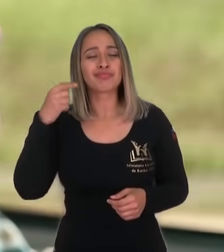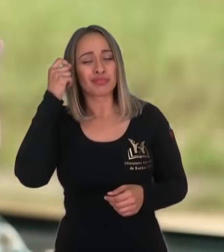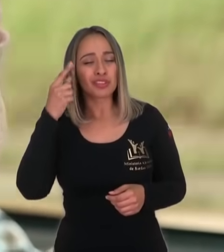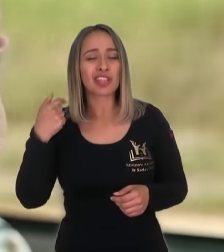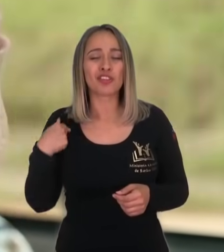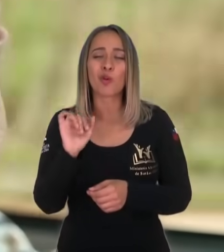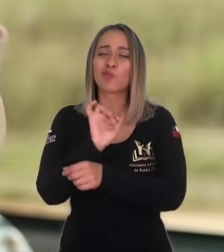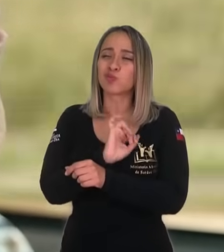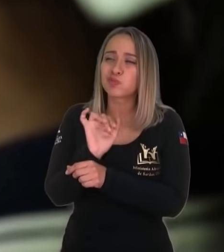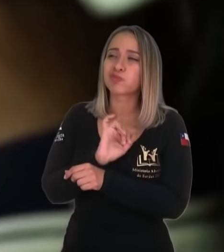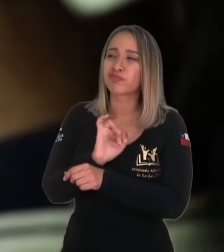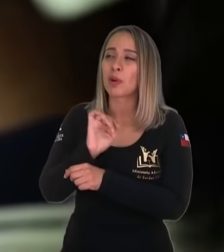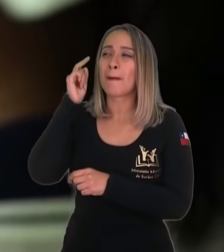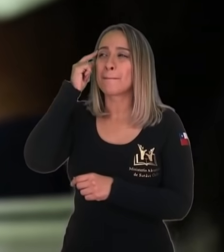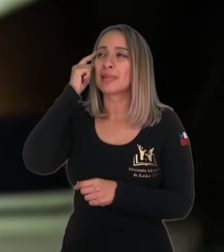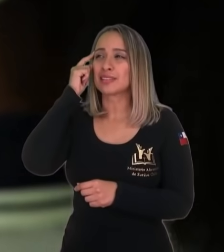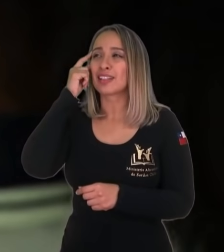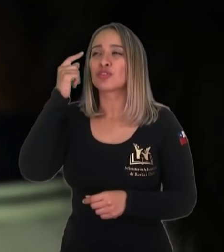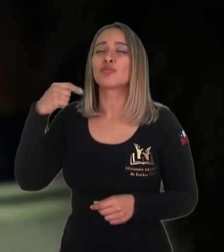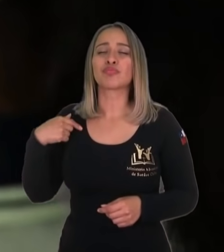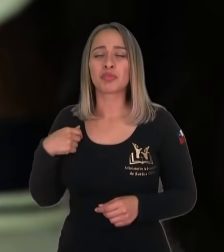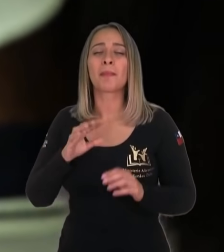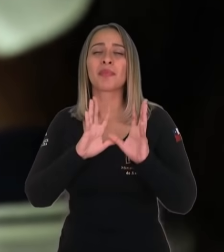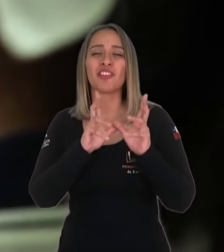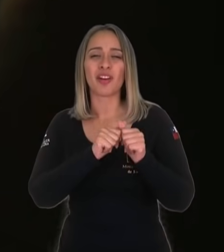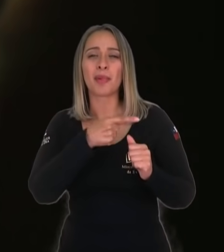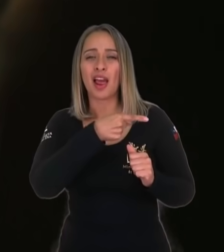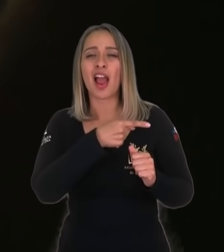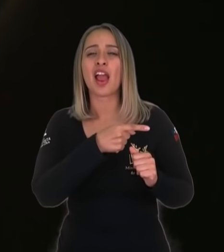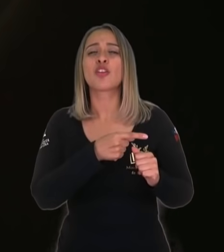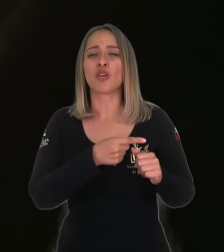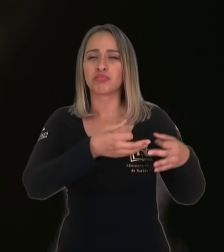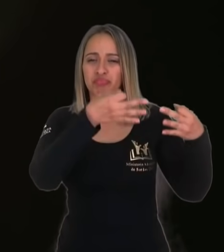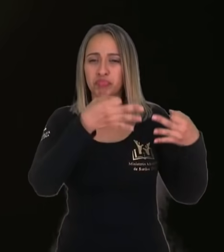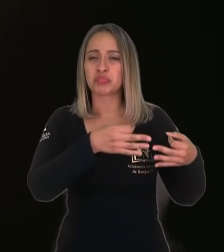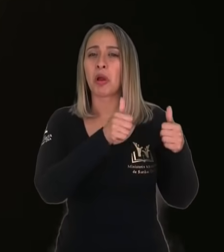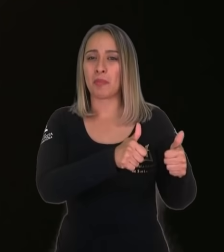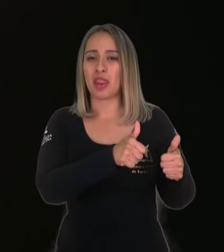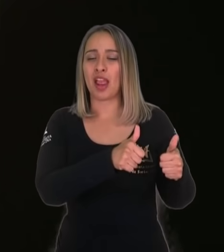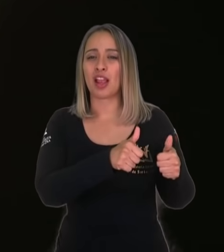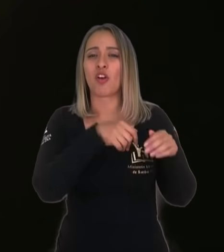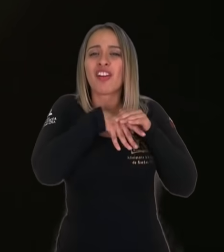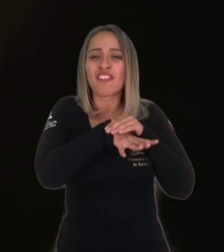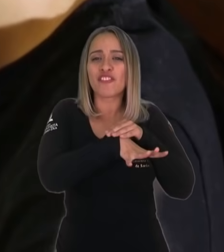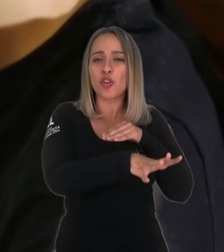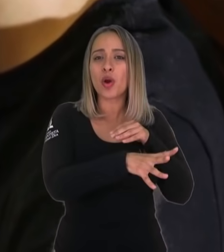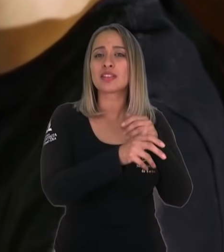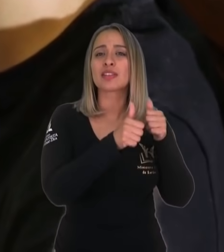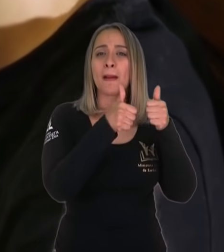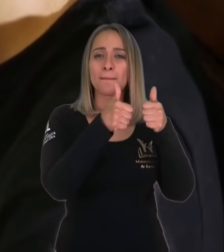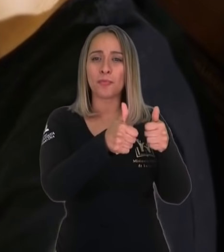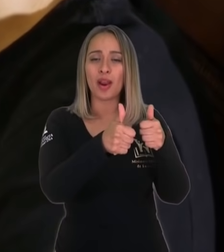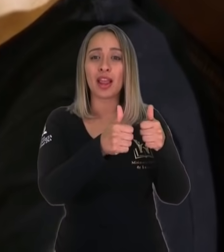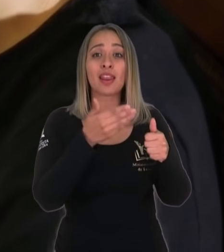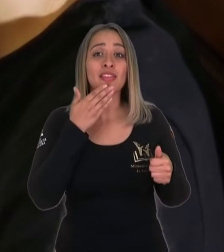trayecto, voy pensando que mi esposa y mis hijos están seguros, recibiendo las mejores influencias para usar en esta vida y también